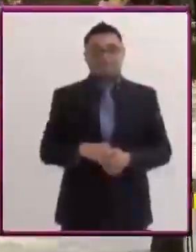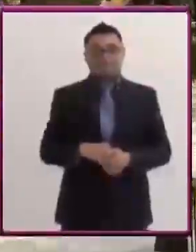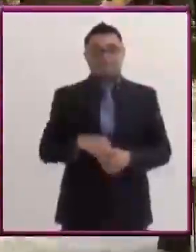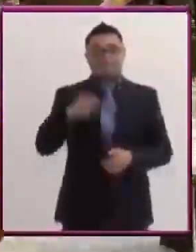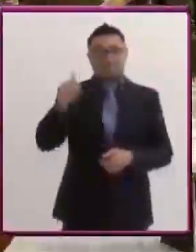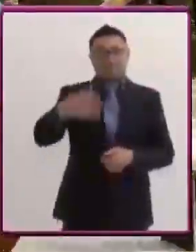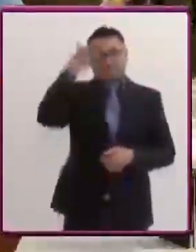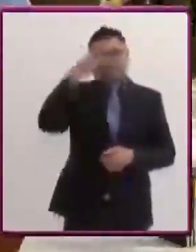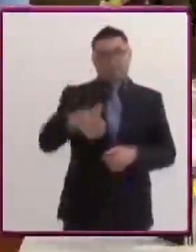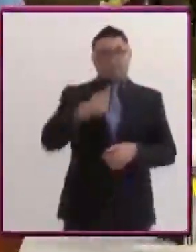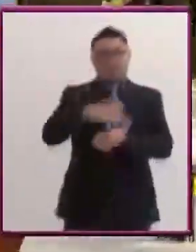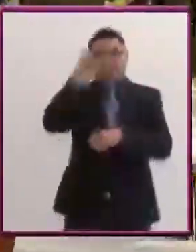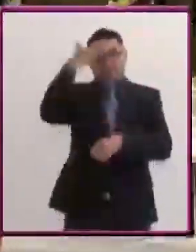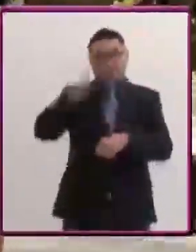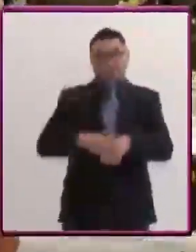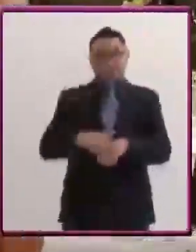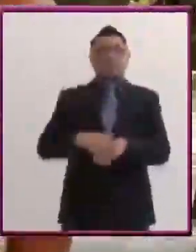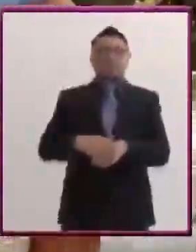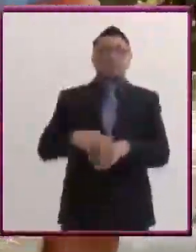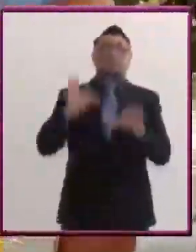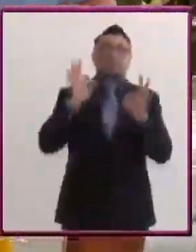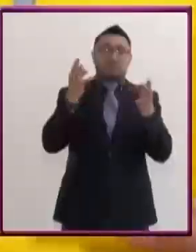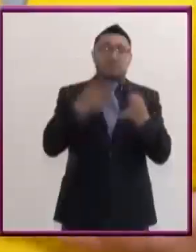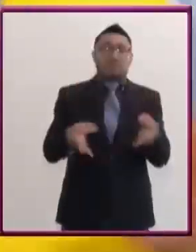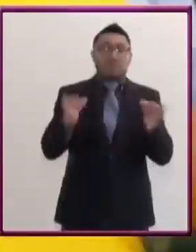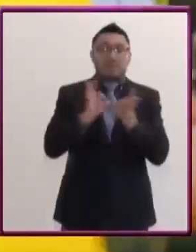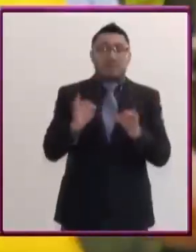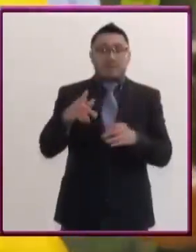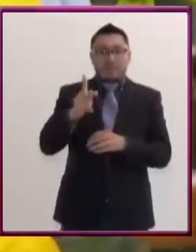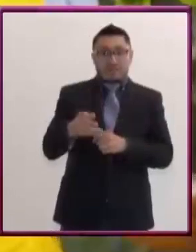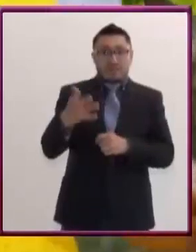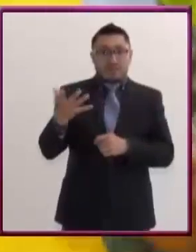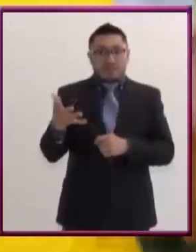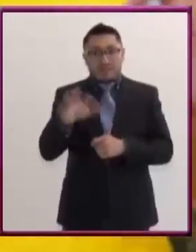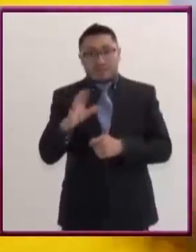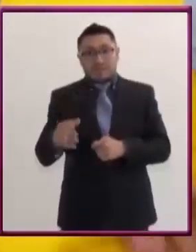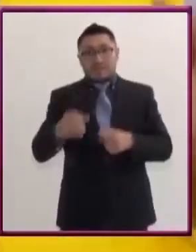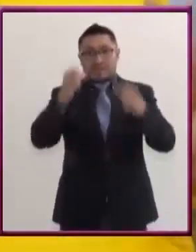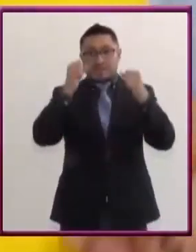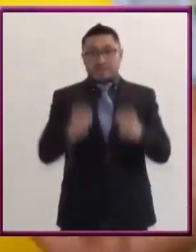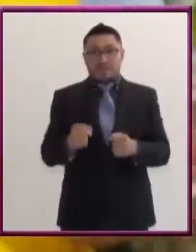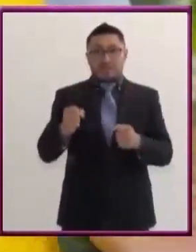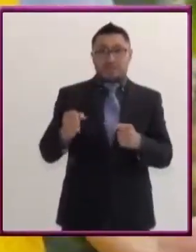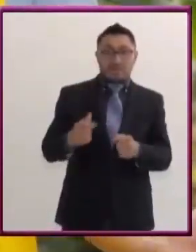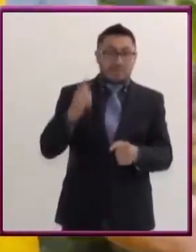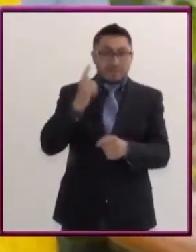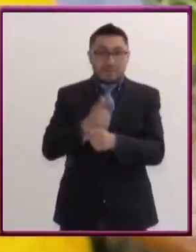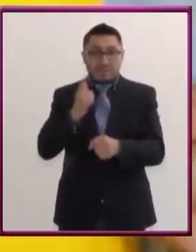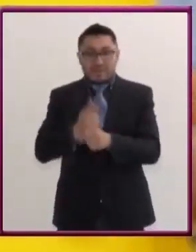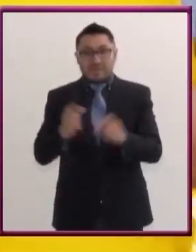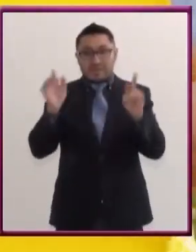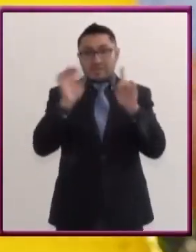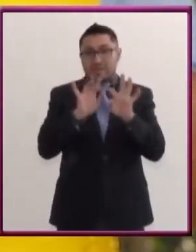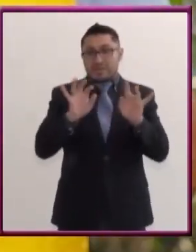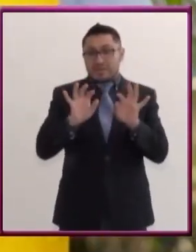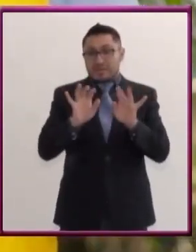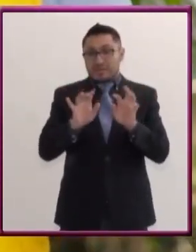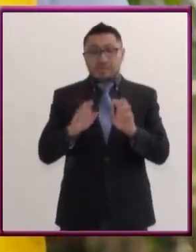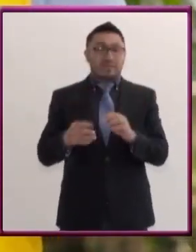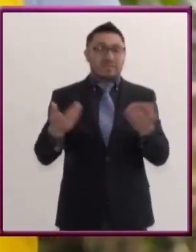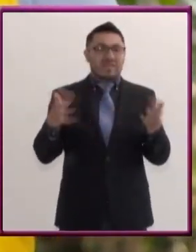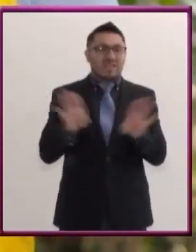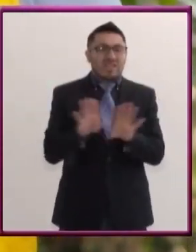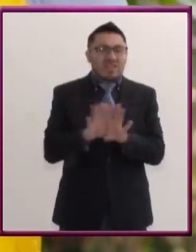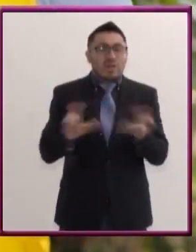Bueno, él se sabe los números de memoria y eso tiene su mérito, pero él no los calculó. De seguro se calcularon en una supercomputadora. Pero ¿cómo